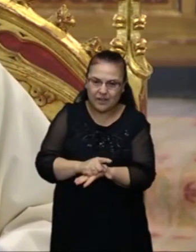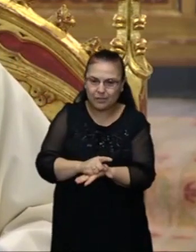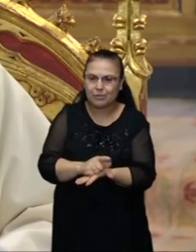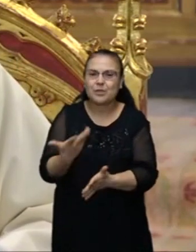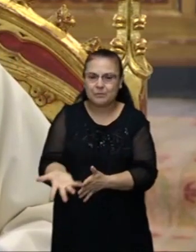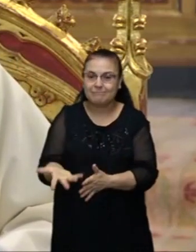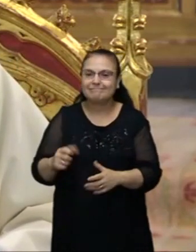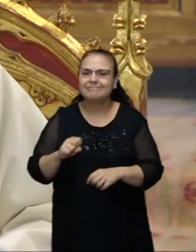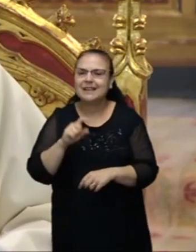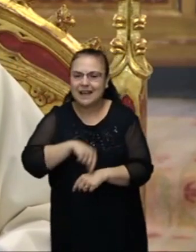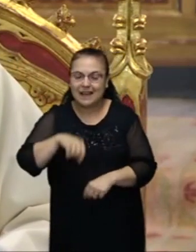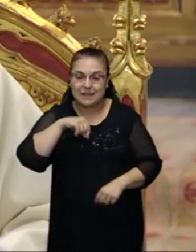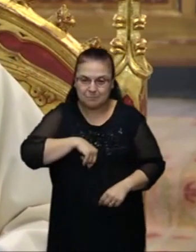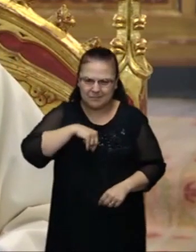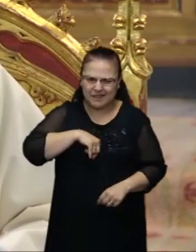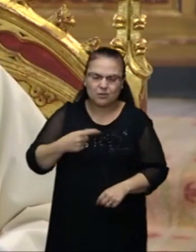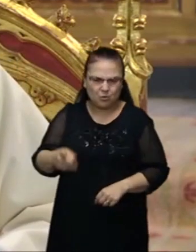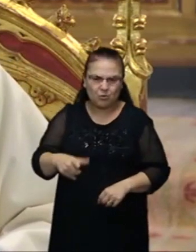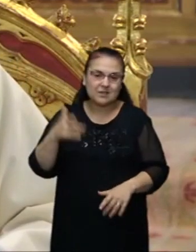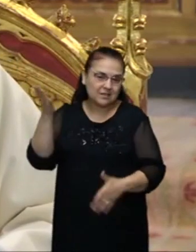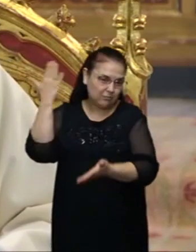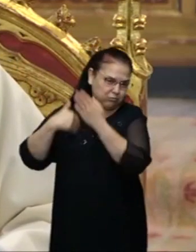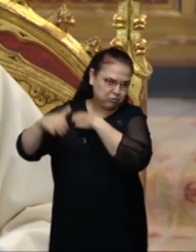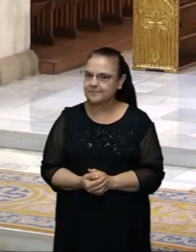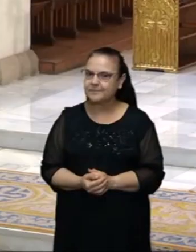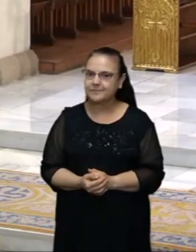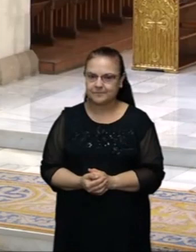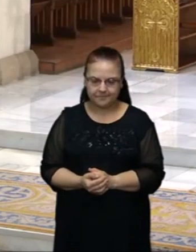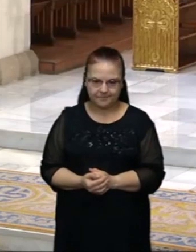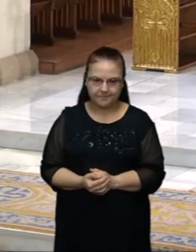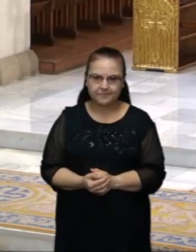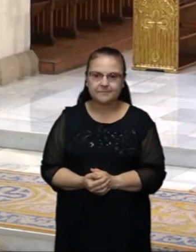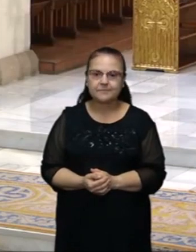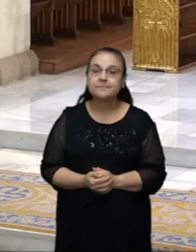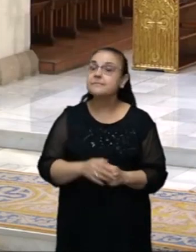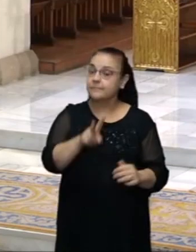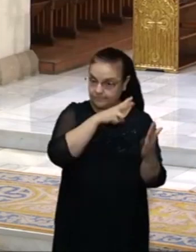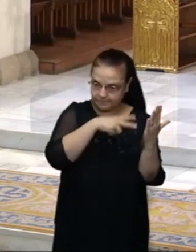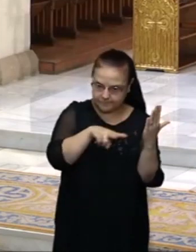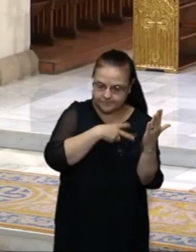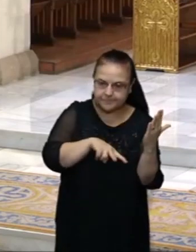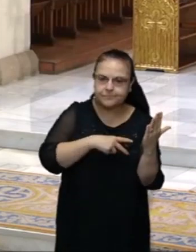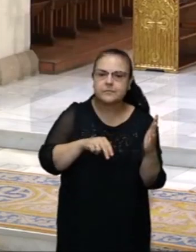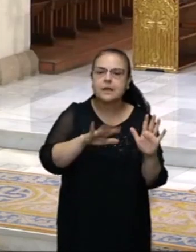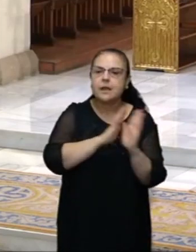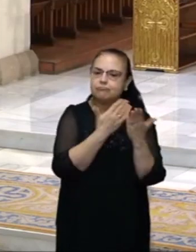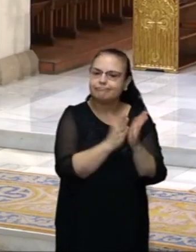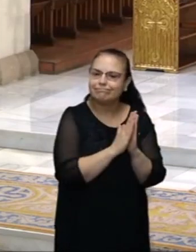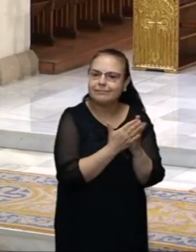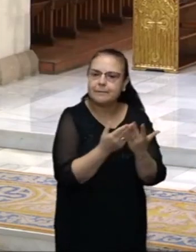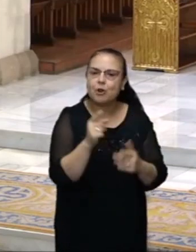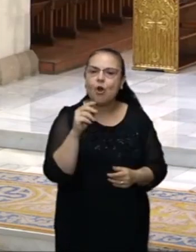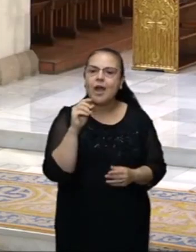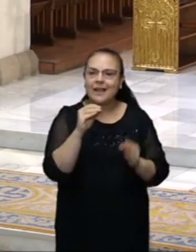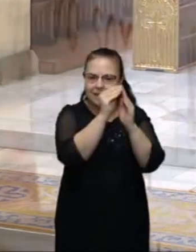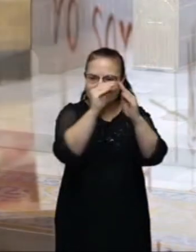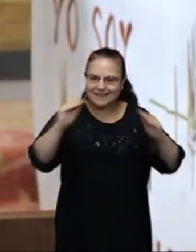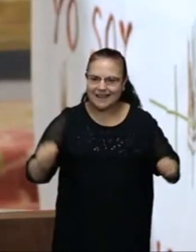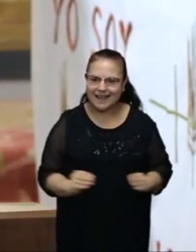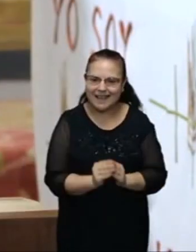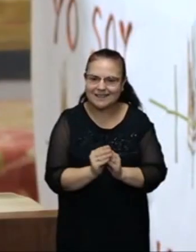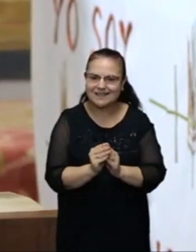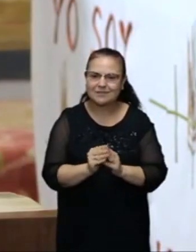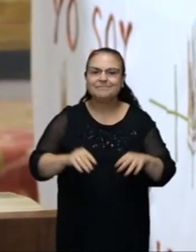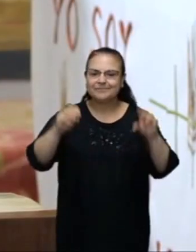ese soplo también del Espíritu en aquel tiempo para nuestros días. Lectura del libro de Isaías.